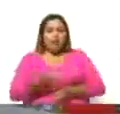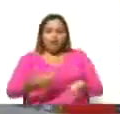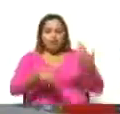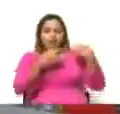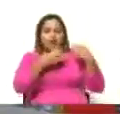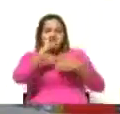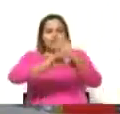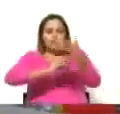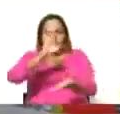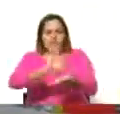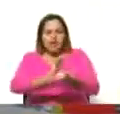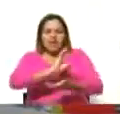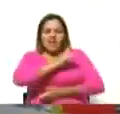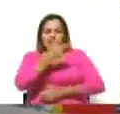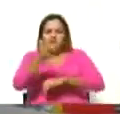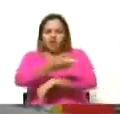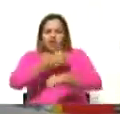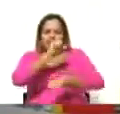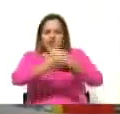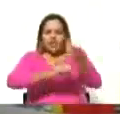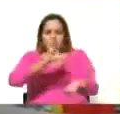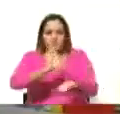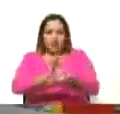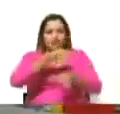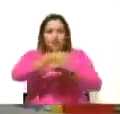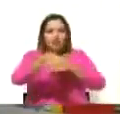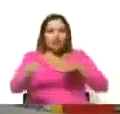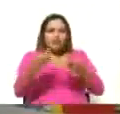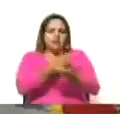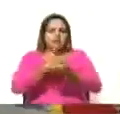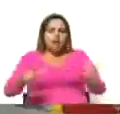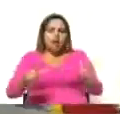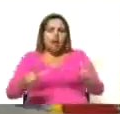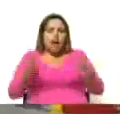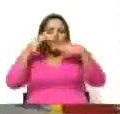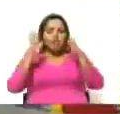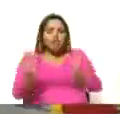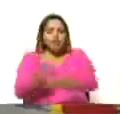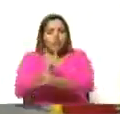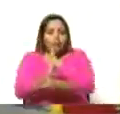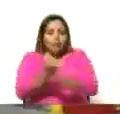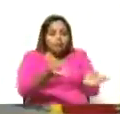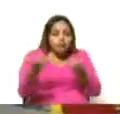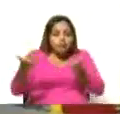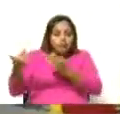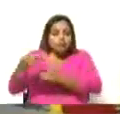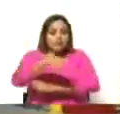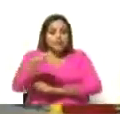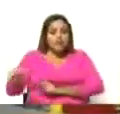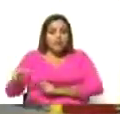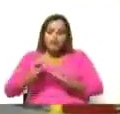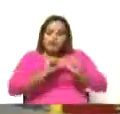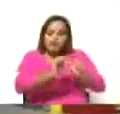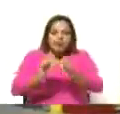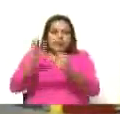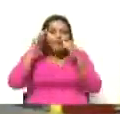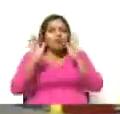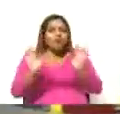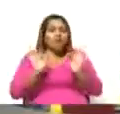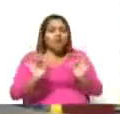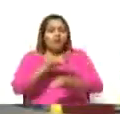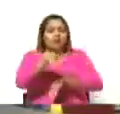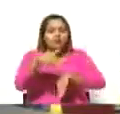jefe del gobierno del Distrito Capital y del municipio Libertador, bueno, y nos mantenemos en alerta a nivel nacional,